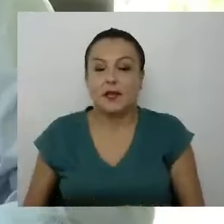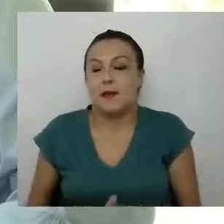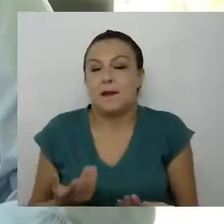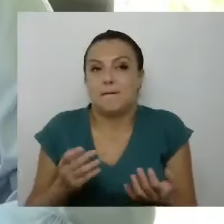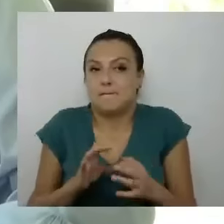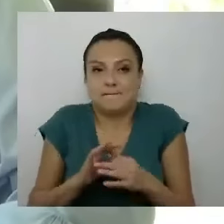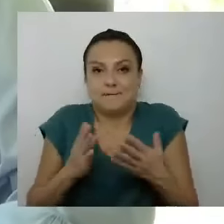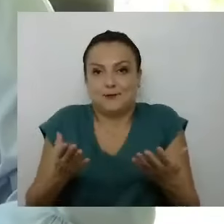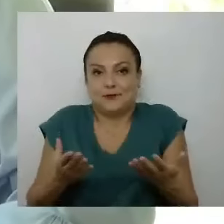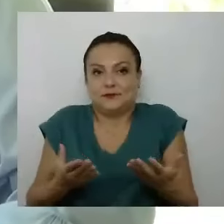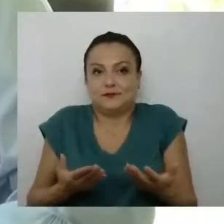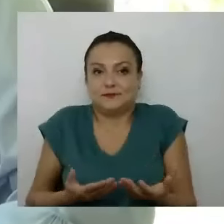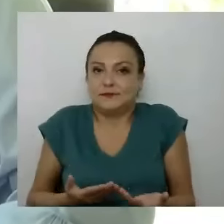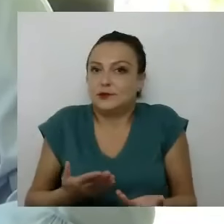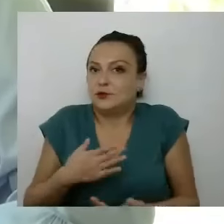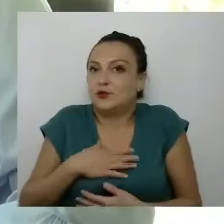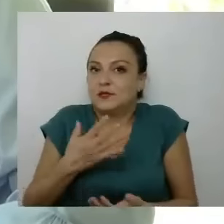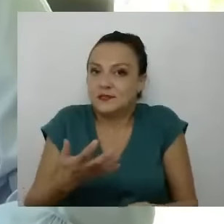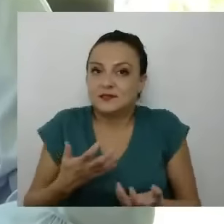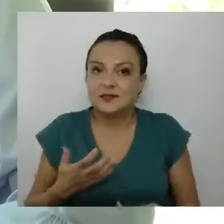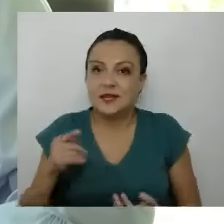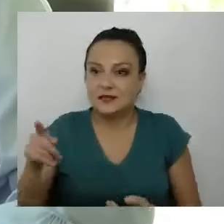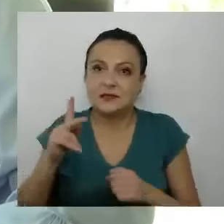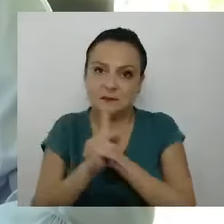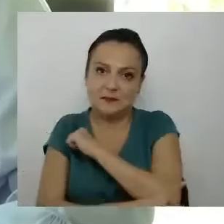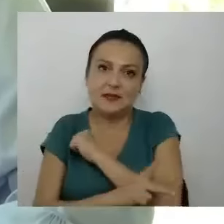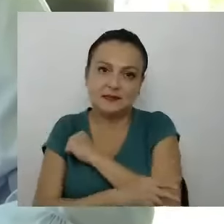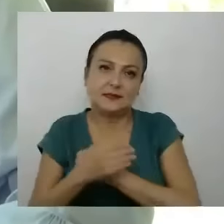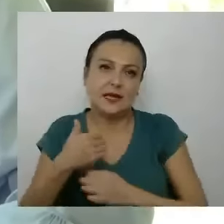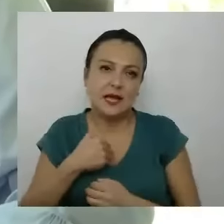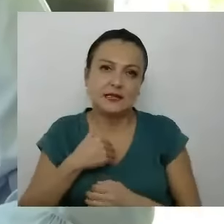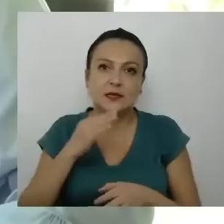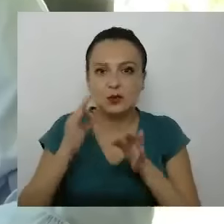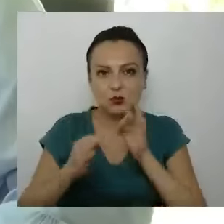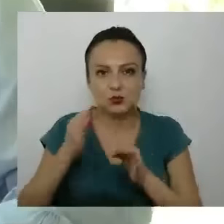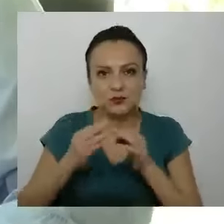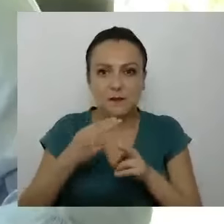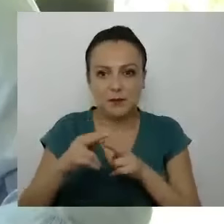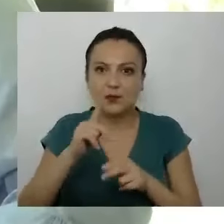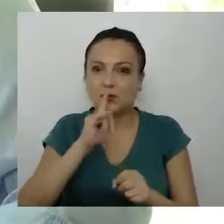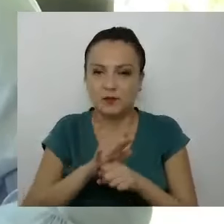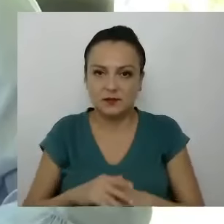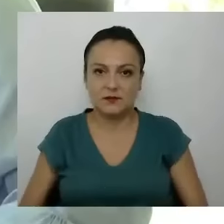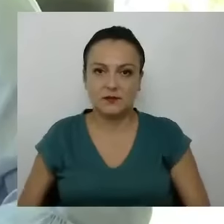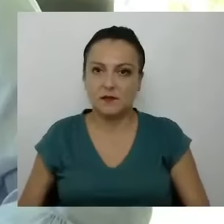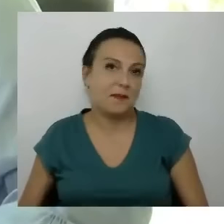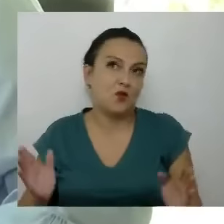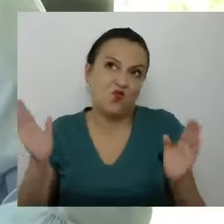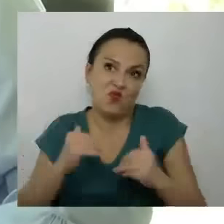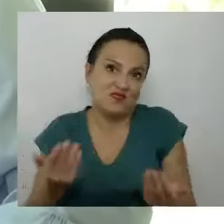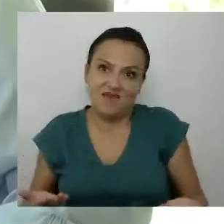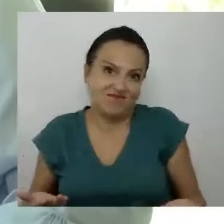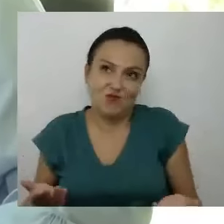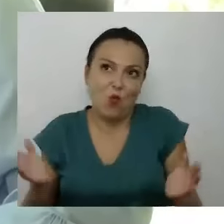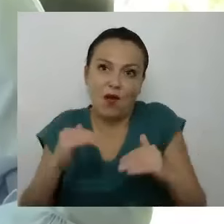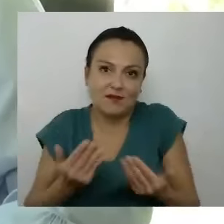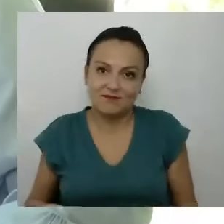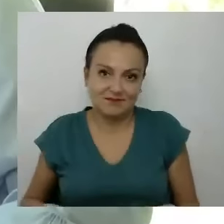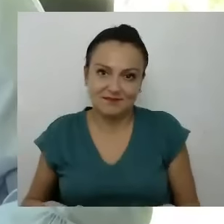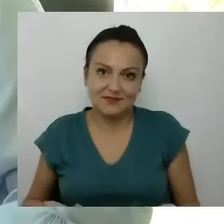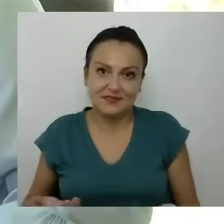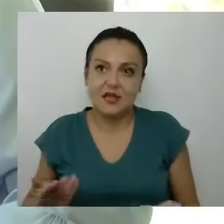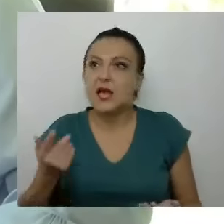Desafortunadamente, yo quisiera que en este país haya justicia pronta y cumplida, pero no la hay. El